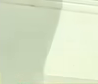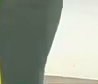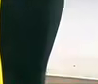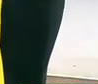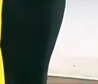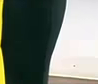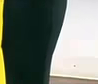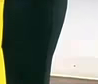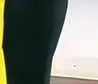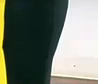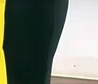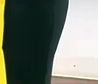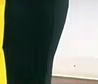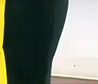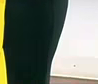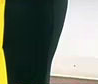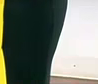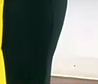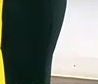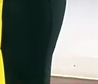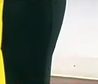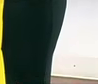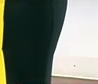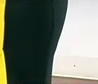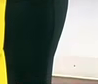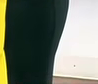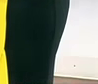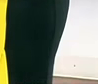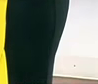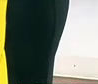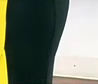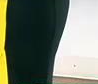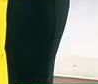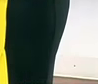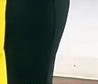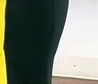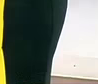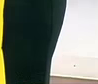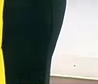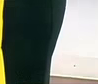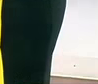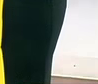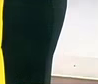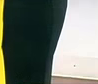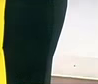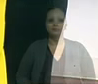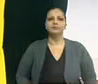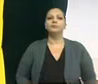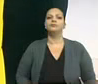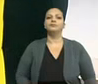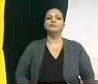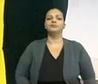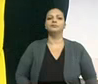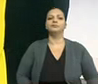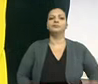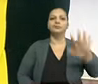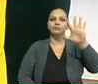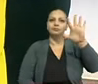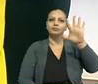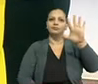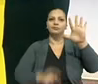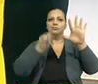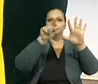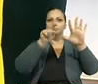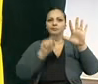45 minutos. 5 de la mañana con 45 minutos en punto. Arrancamos este